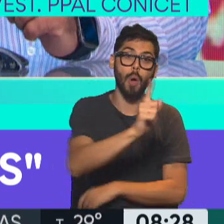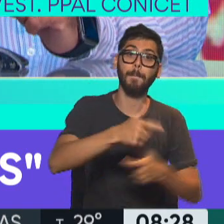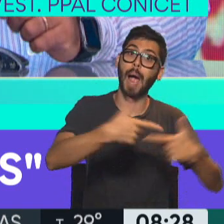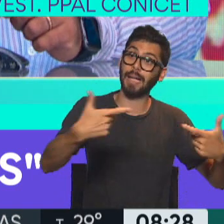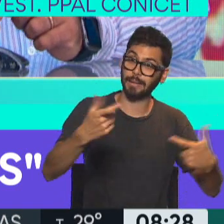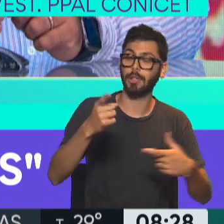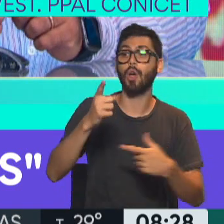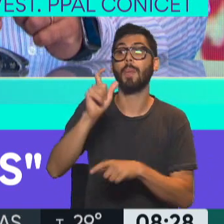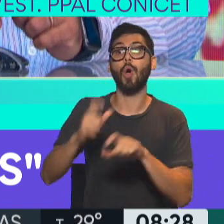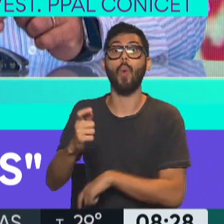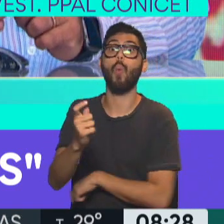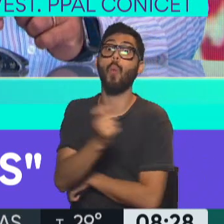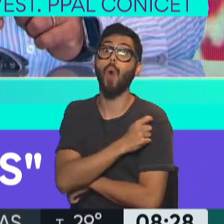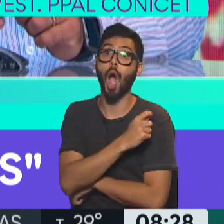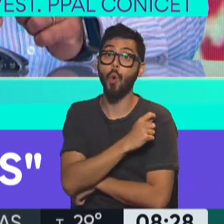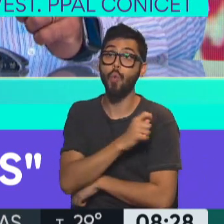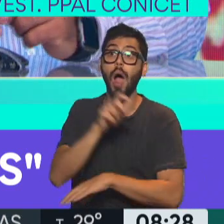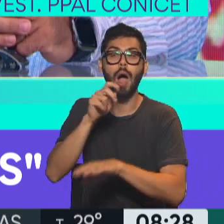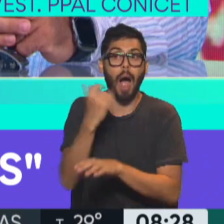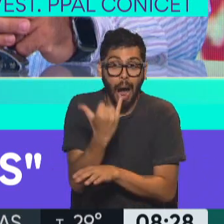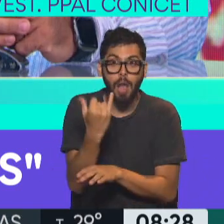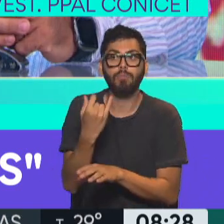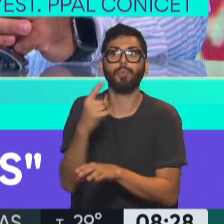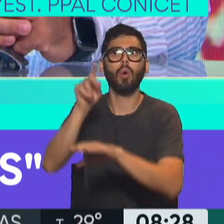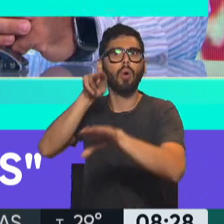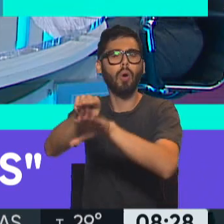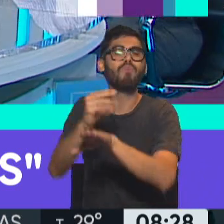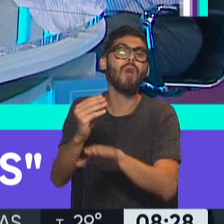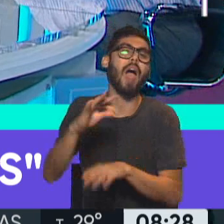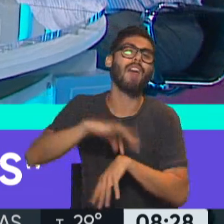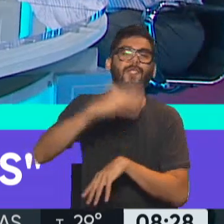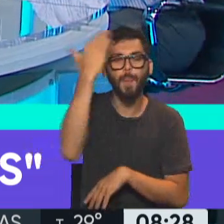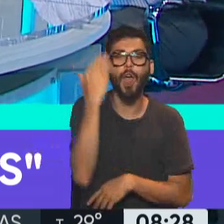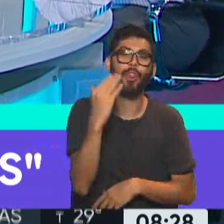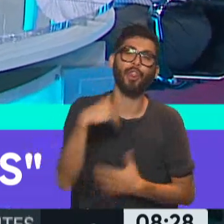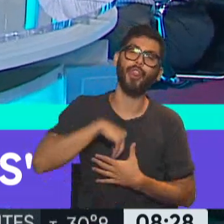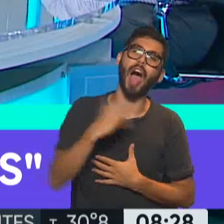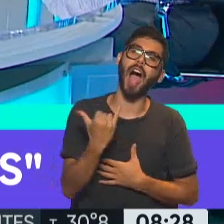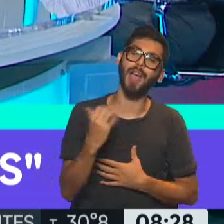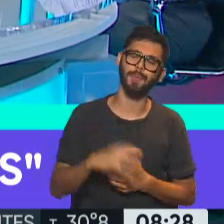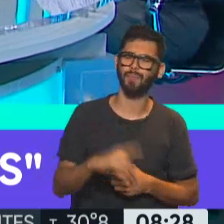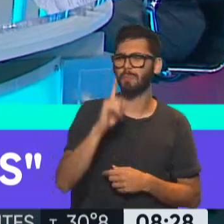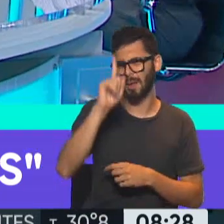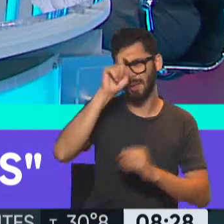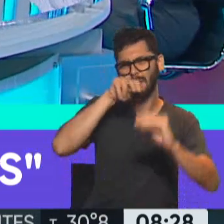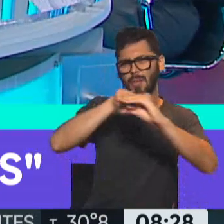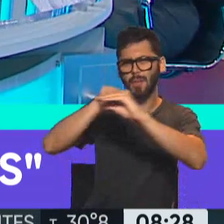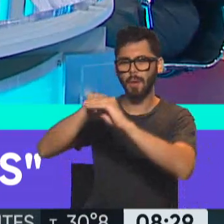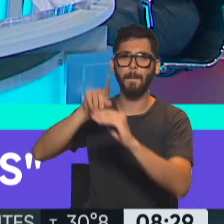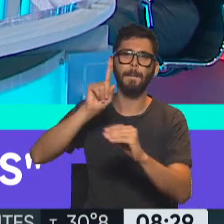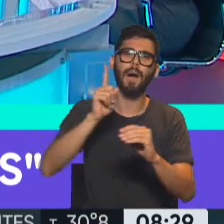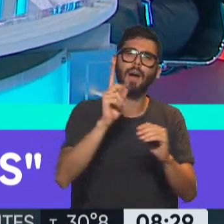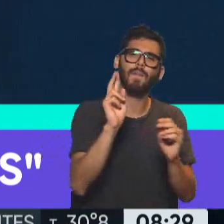y ahí también tienen que ver las comorbilidades. Igualmente me parece que los casos que tenemos en este momento en terapia intensiva y los